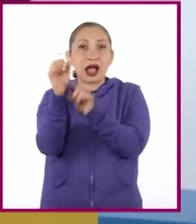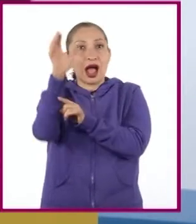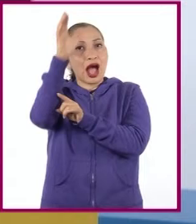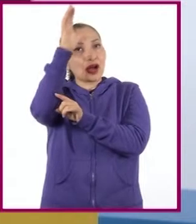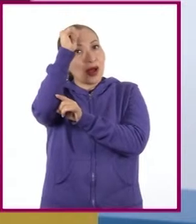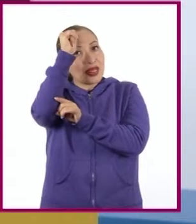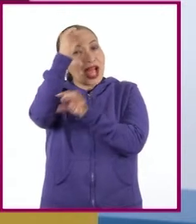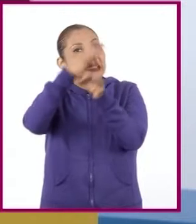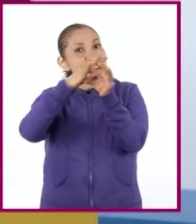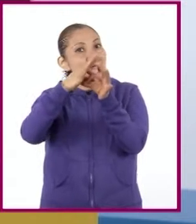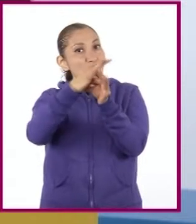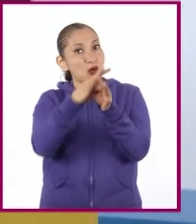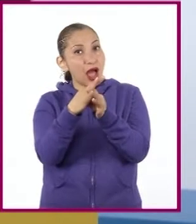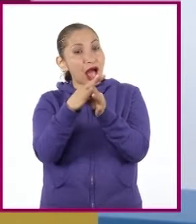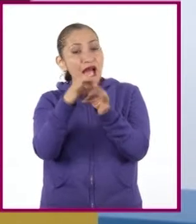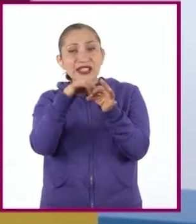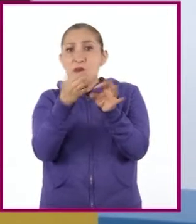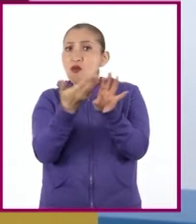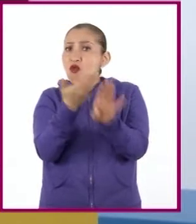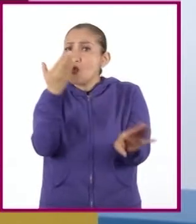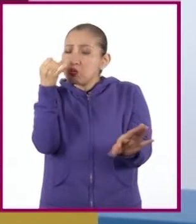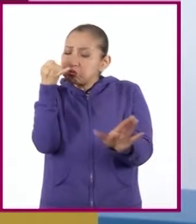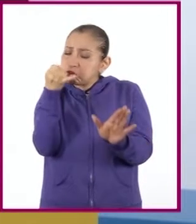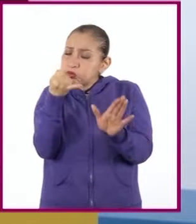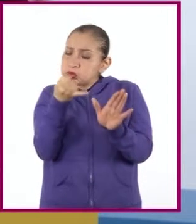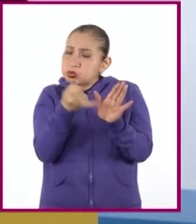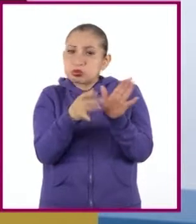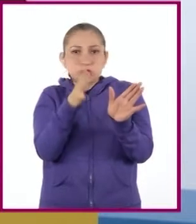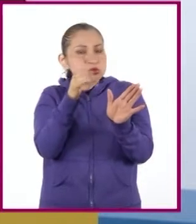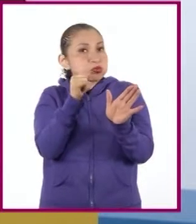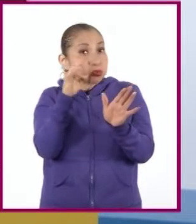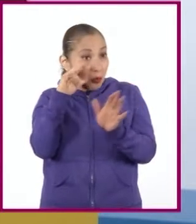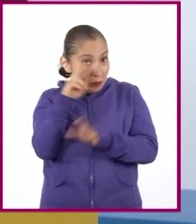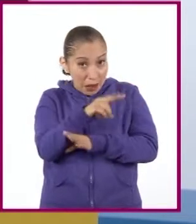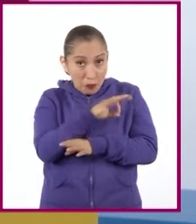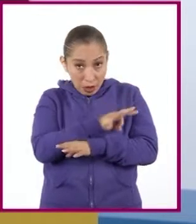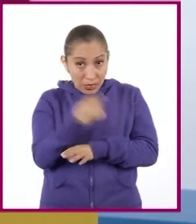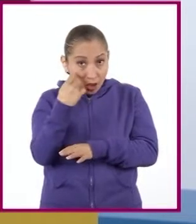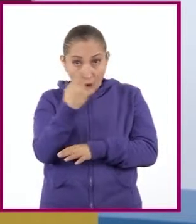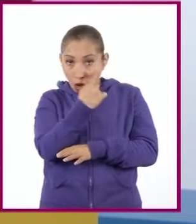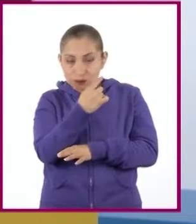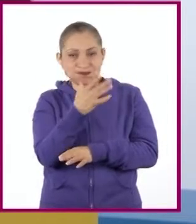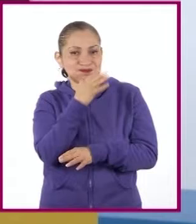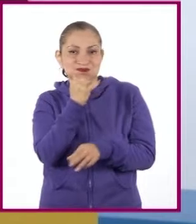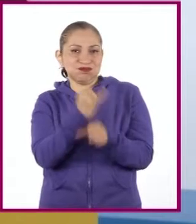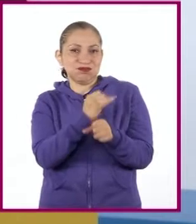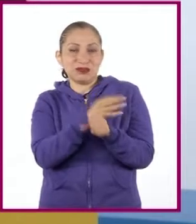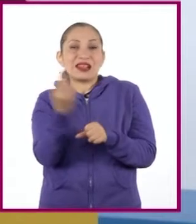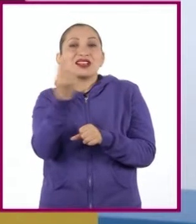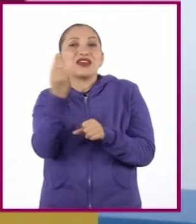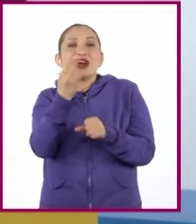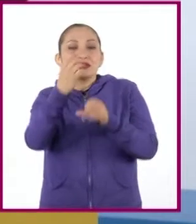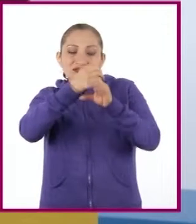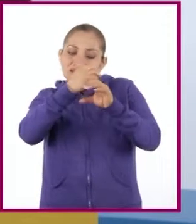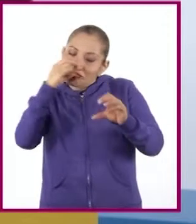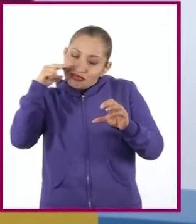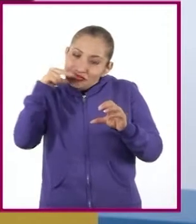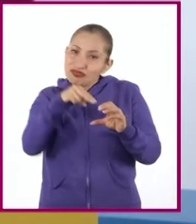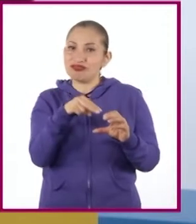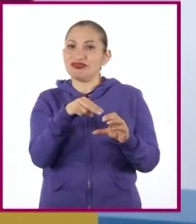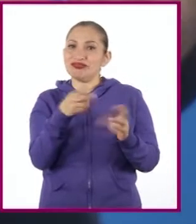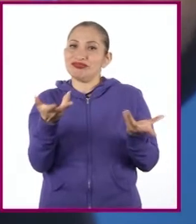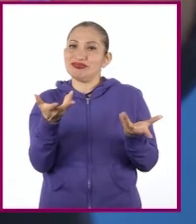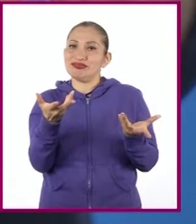Acuérdate de las células. Ellas son tan pequeñas que no se pueden ver a simple vista. Se necesita un microscopio para